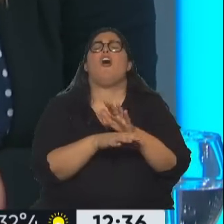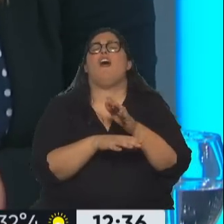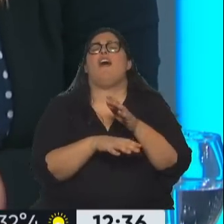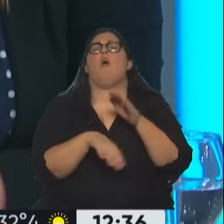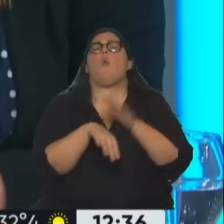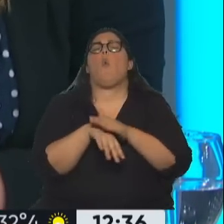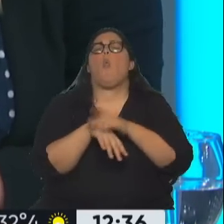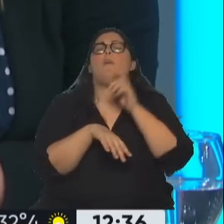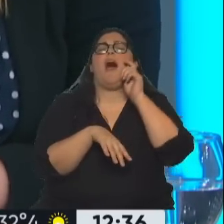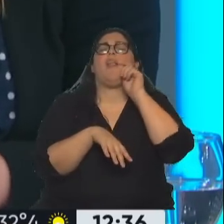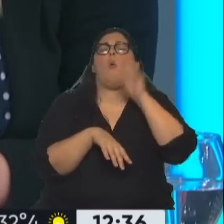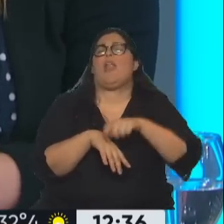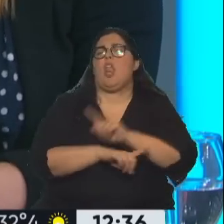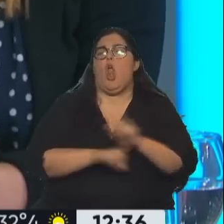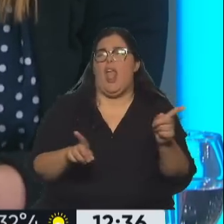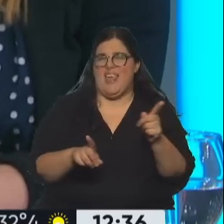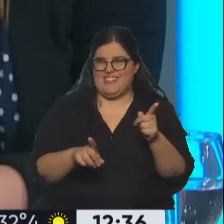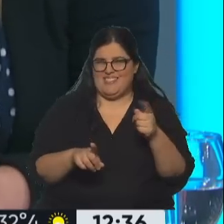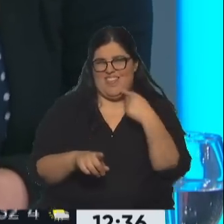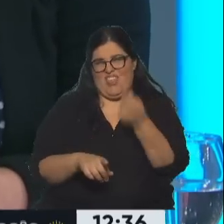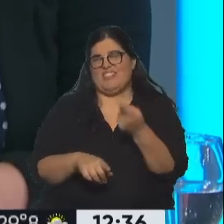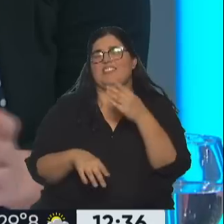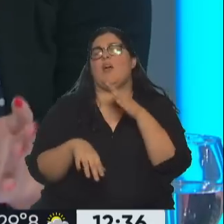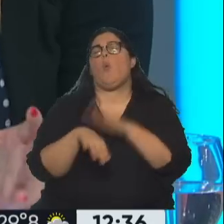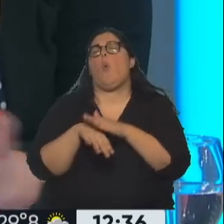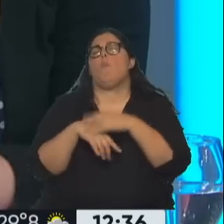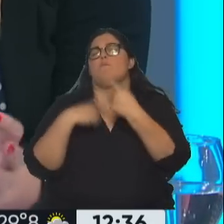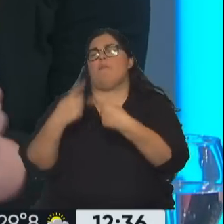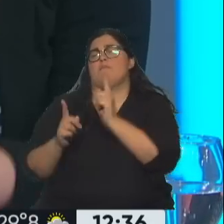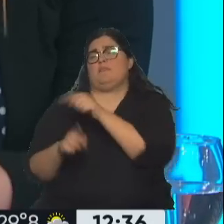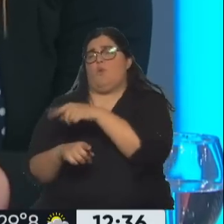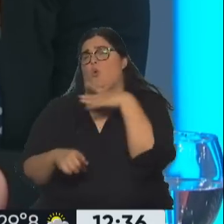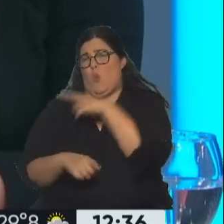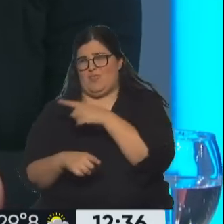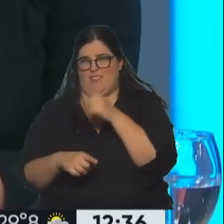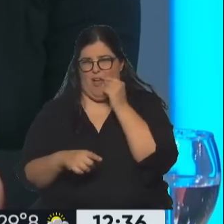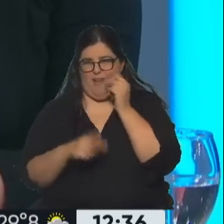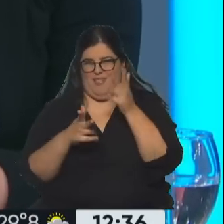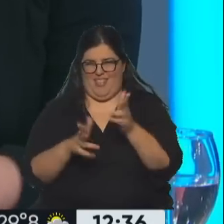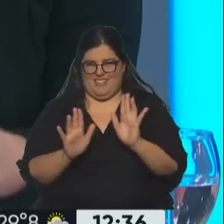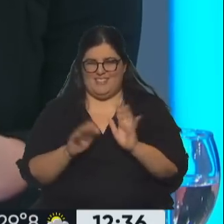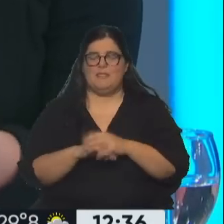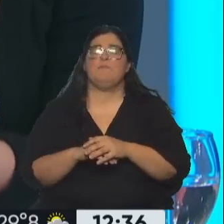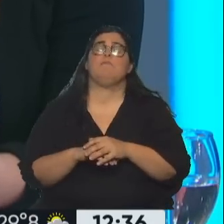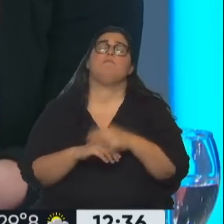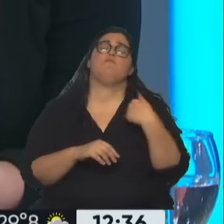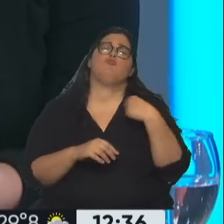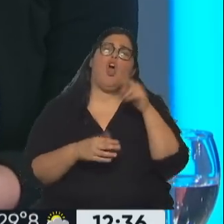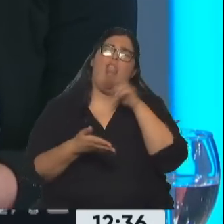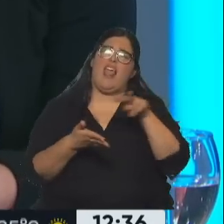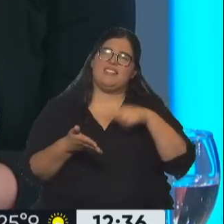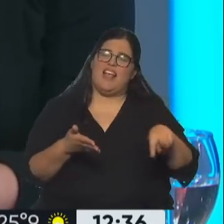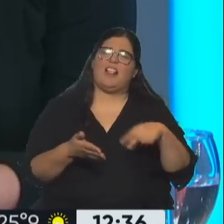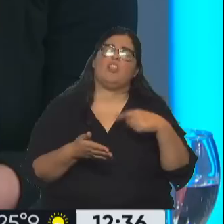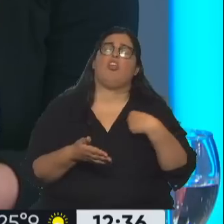siendo culpa de Rusia, ¿no? Fue un poco el justificativo. Pero leía a varios analistas que sostenían esta semana que de alguna manera lo